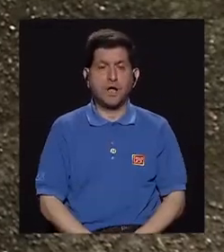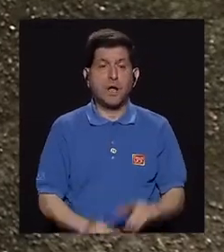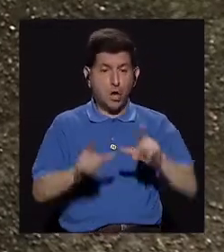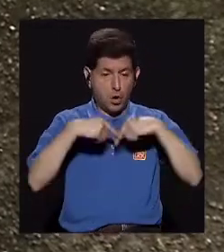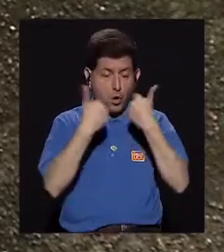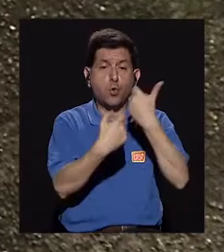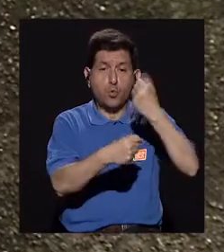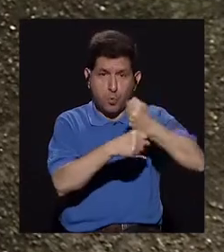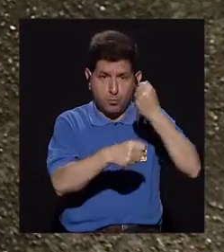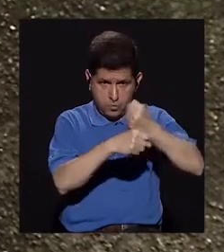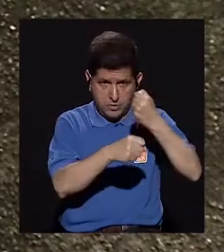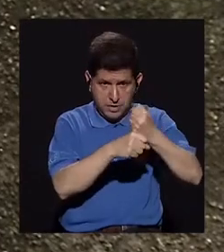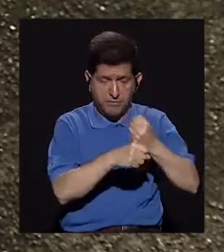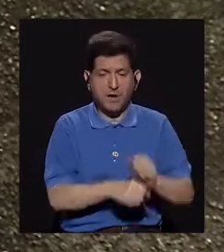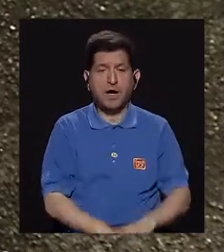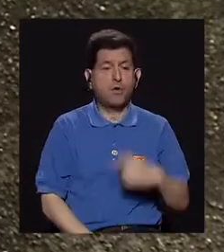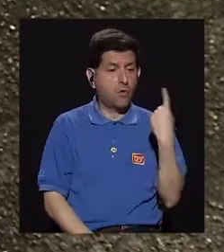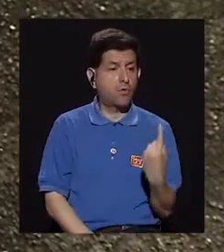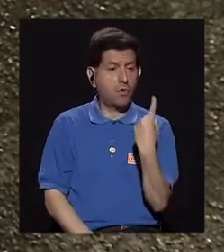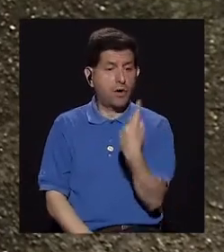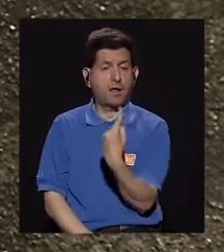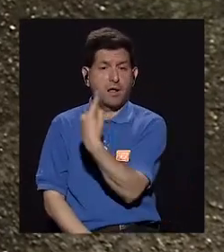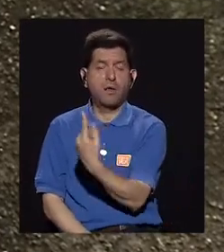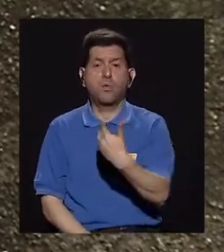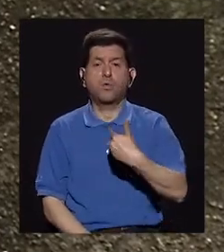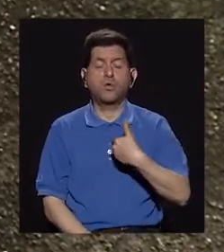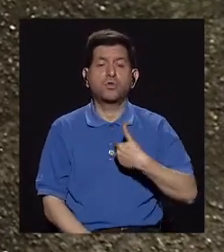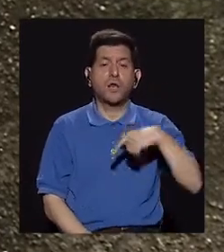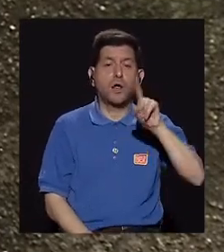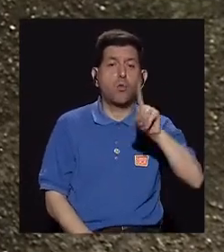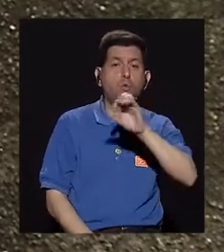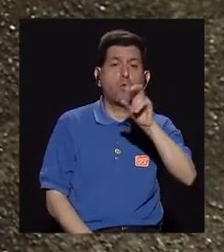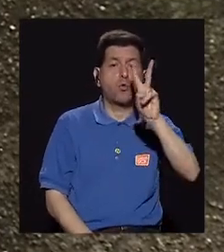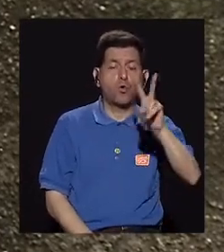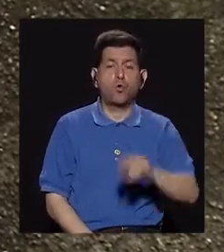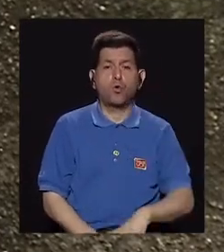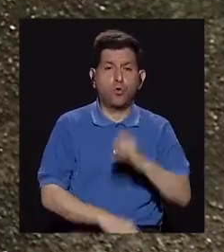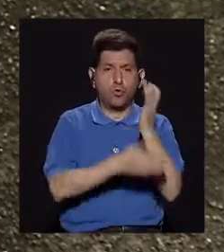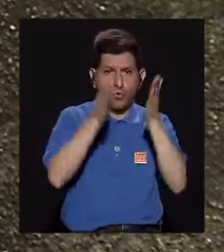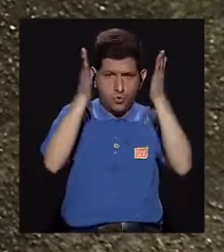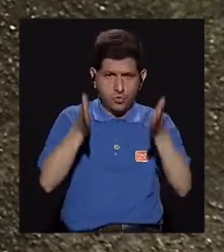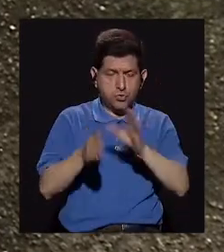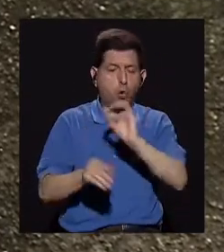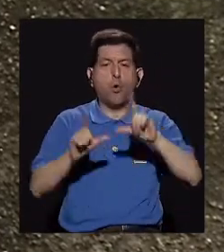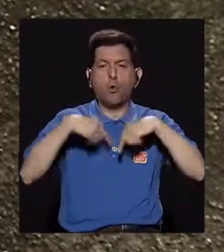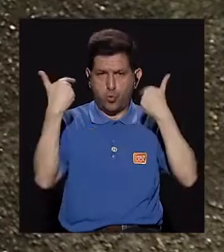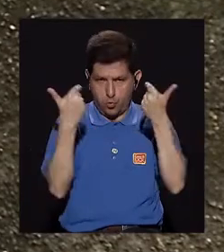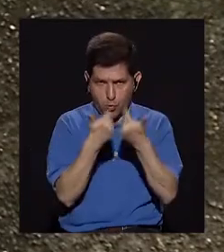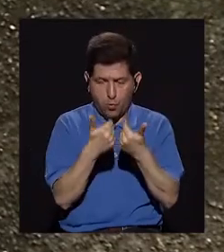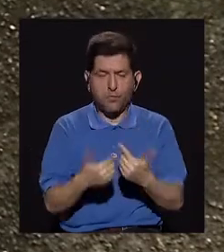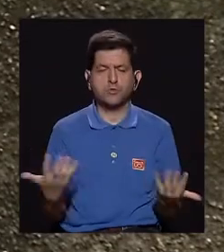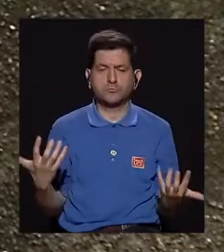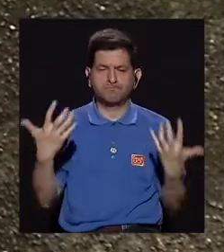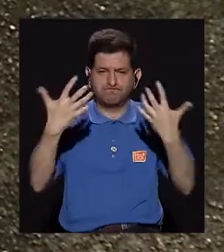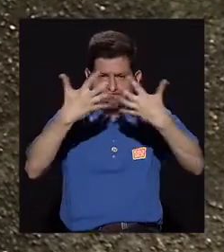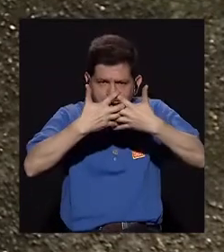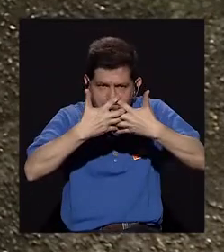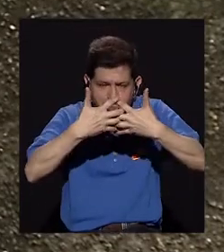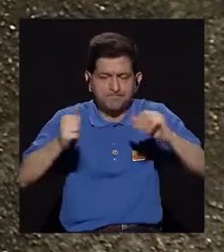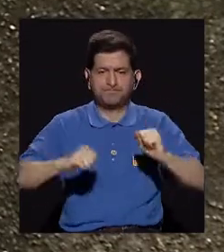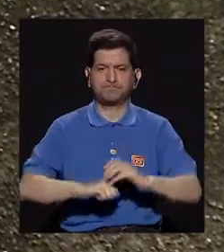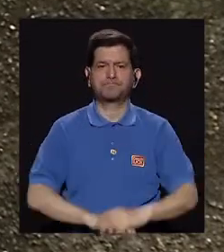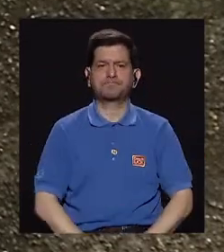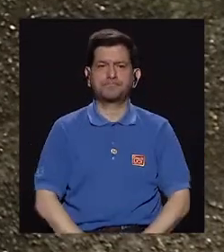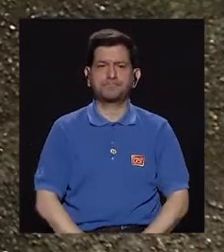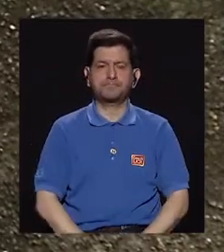se organizan grupos de trabajo. Cada grupo tiene que tener uno o dos artistas o colectivos, ¿verdad?, para que haya esa mezcla que